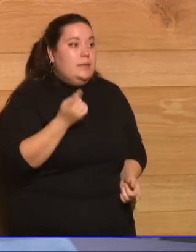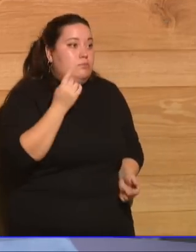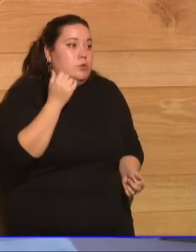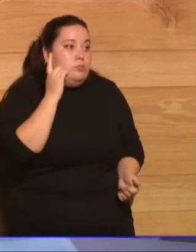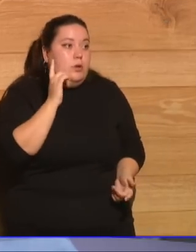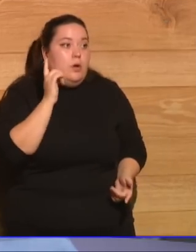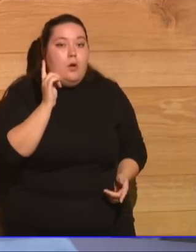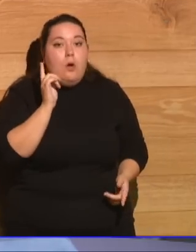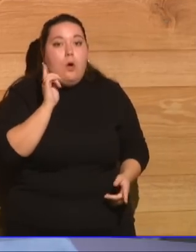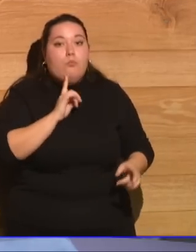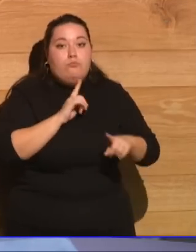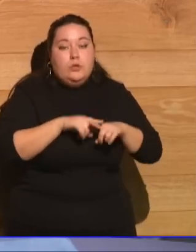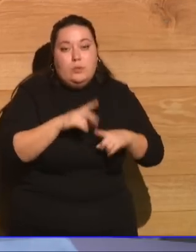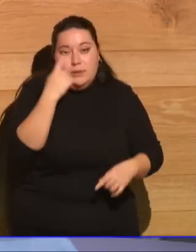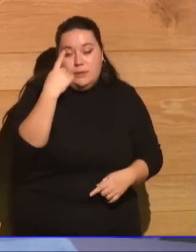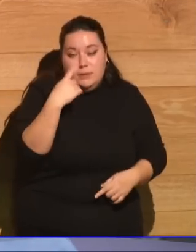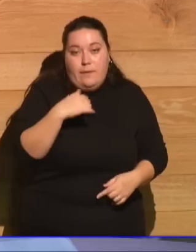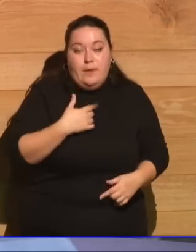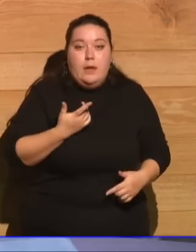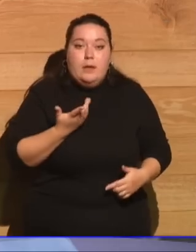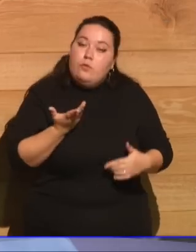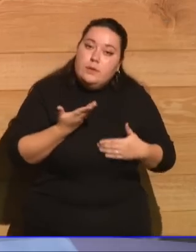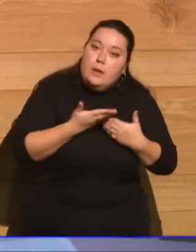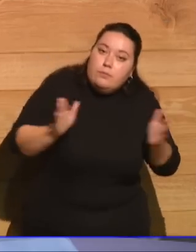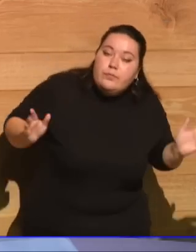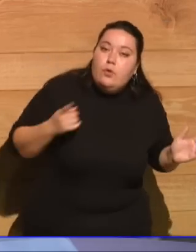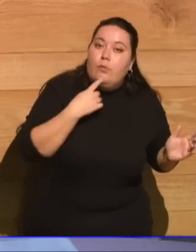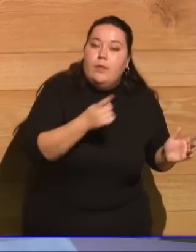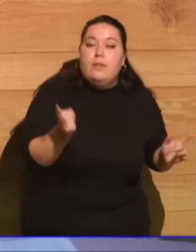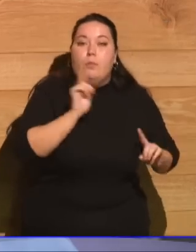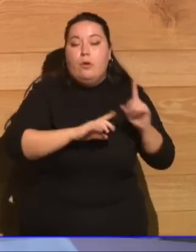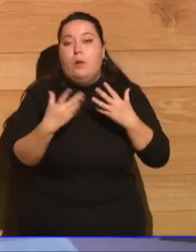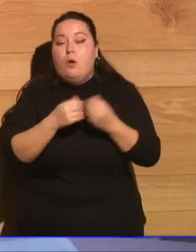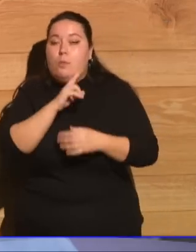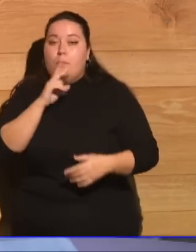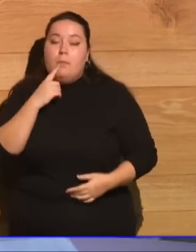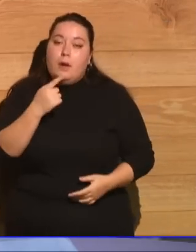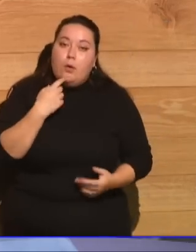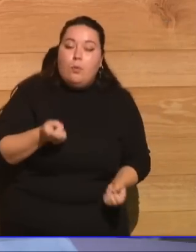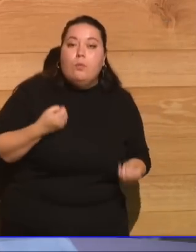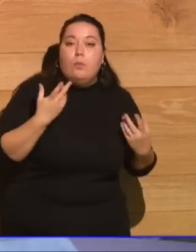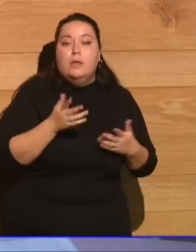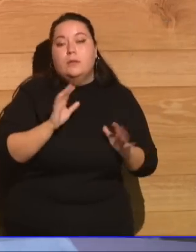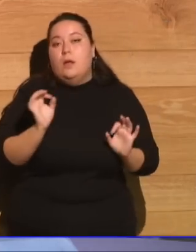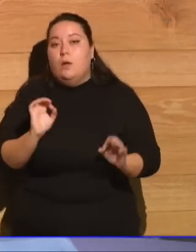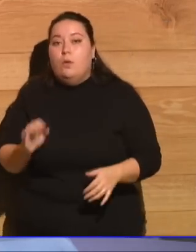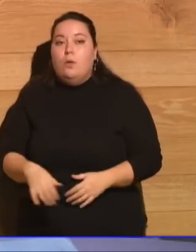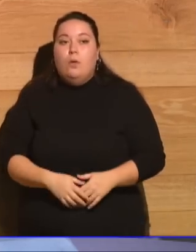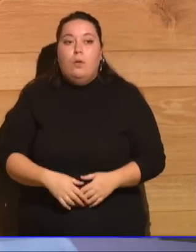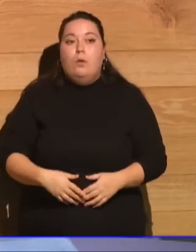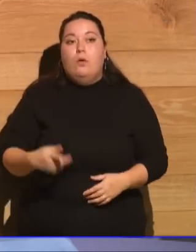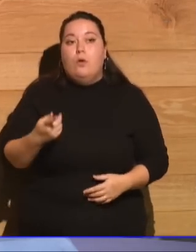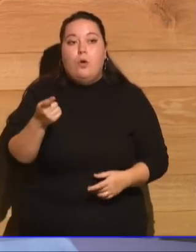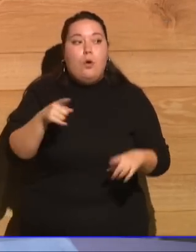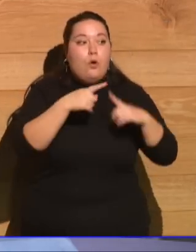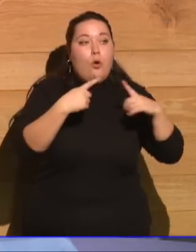su homosexualidad y cuáles son sus problemas en su relación dependiente con su madre. O, en fin, el que es buen compositor pero es